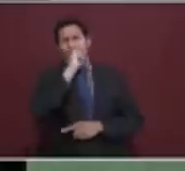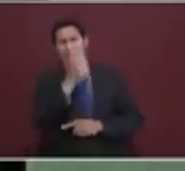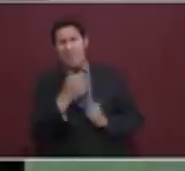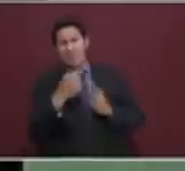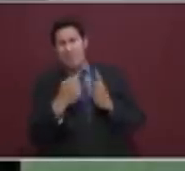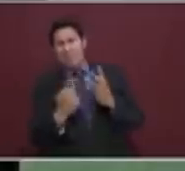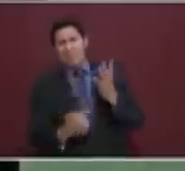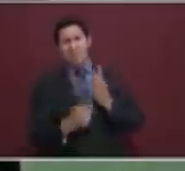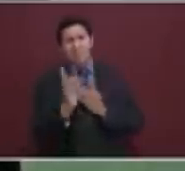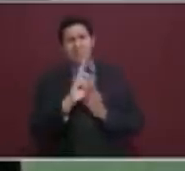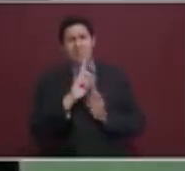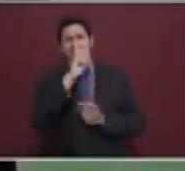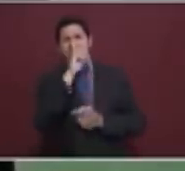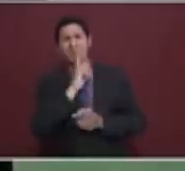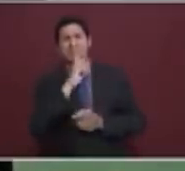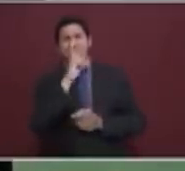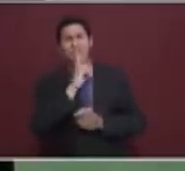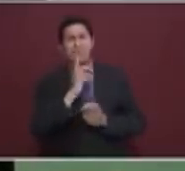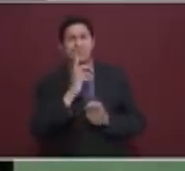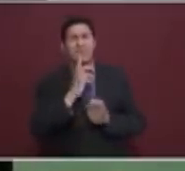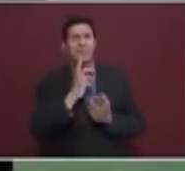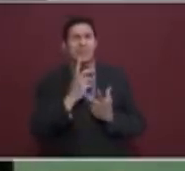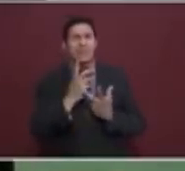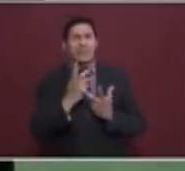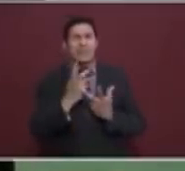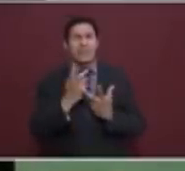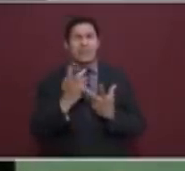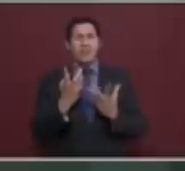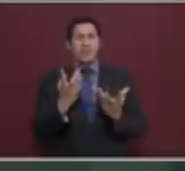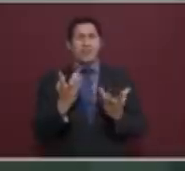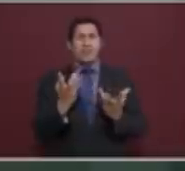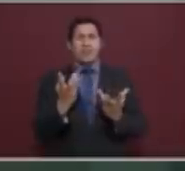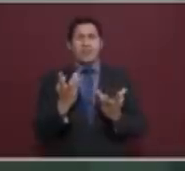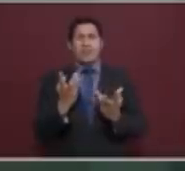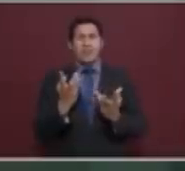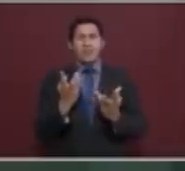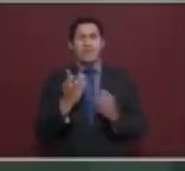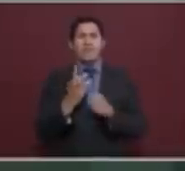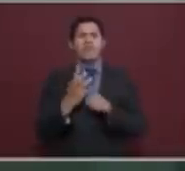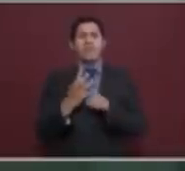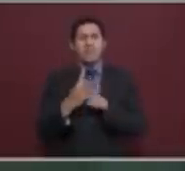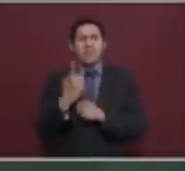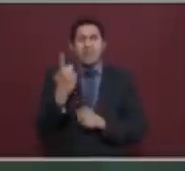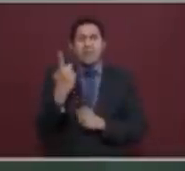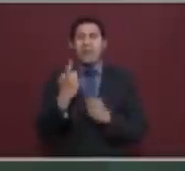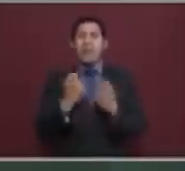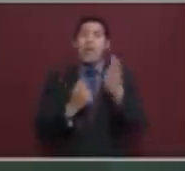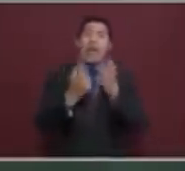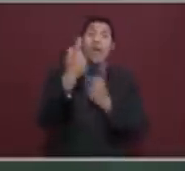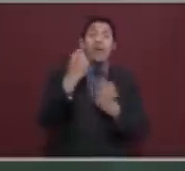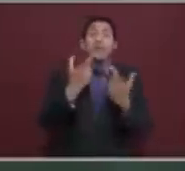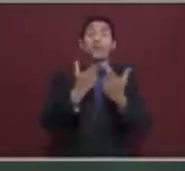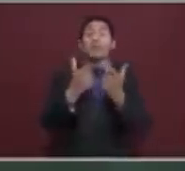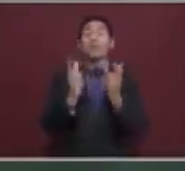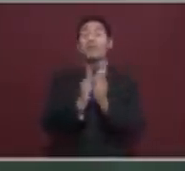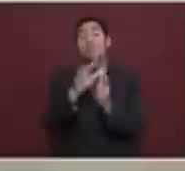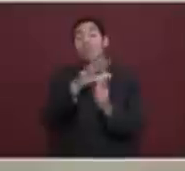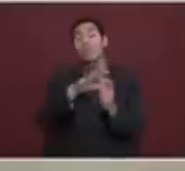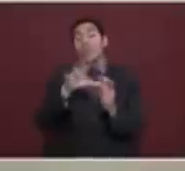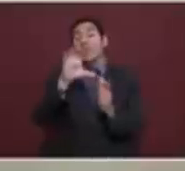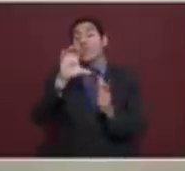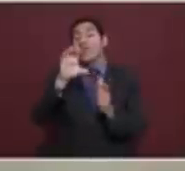este por qué los conservadores están